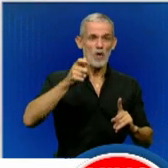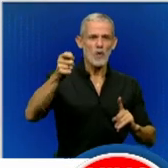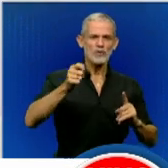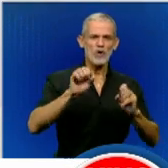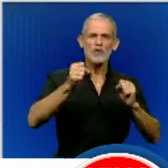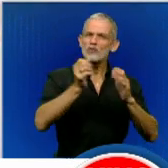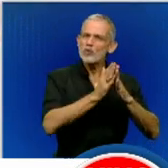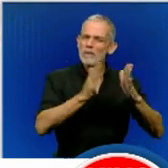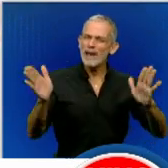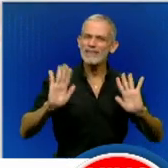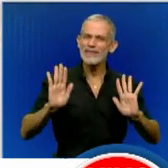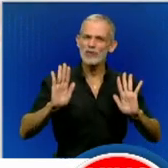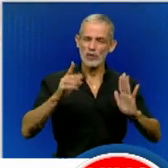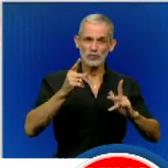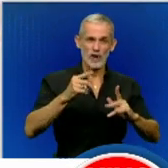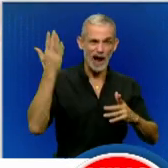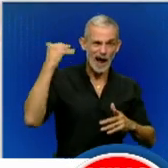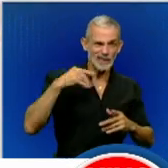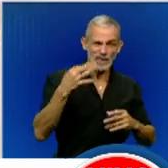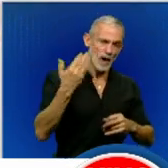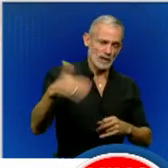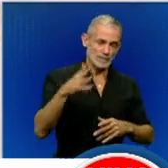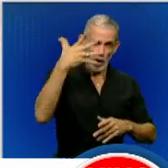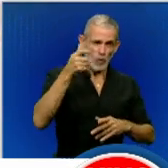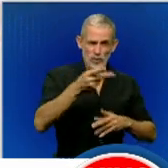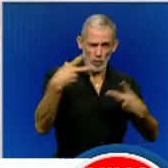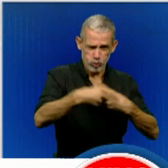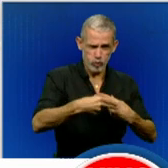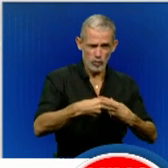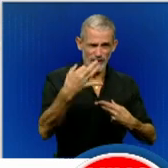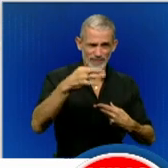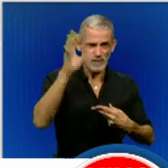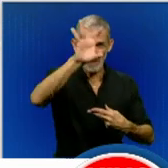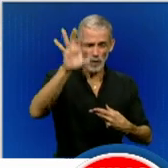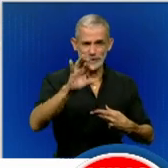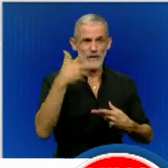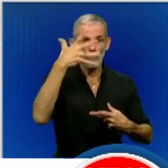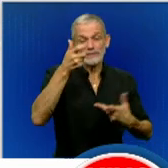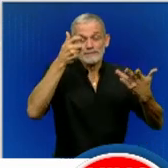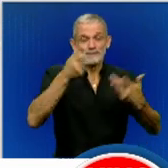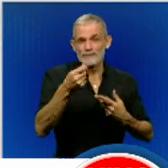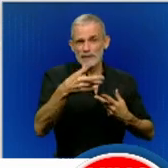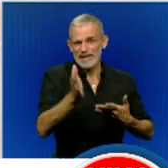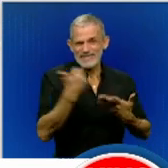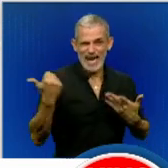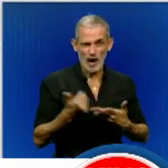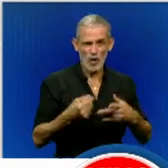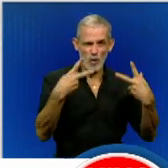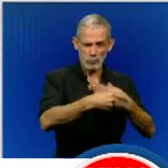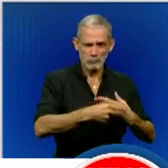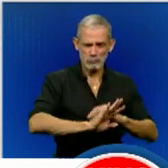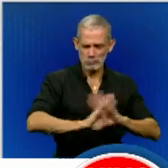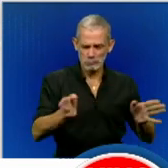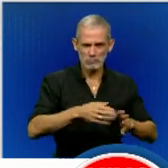en el consenso de 2017 donde teníamos que renunciar a los juicios las provincias tenían que renunciar a los juicios de lo que pasa en este consenso que es suspender